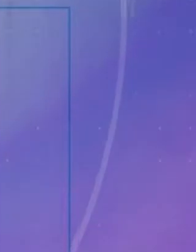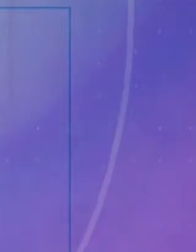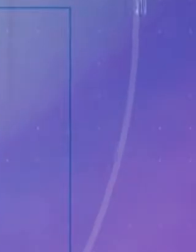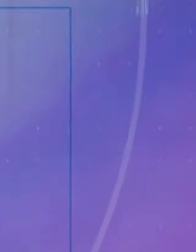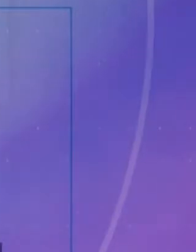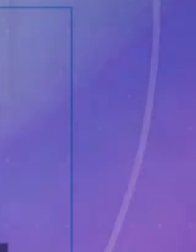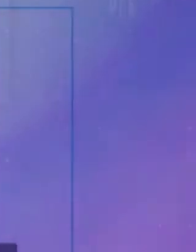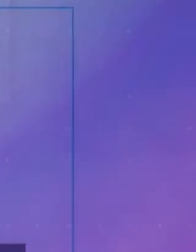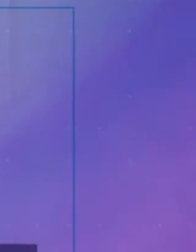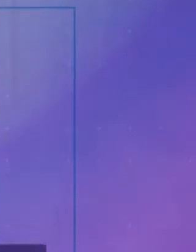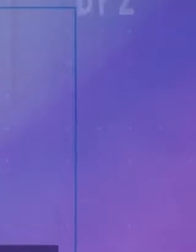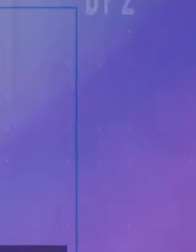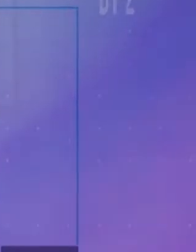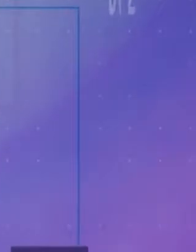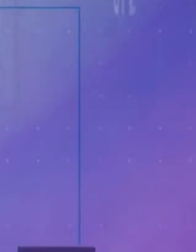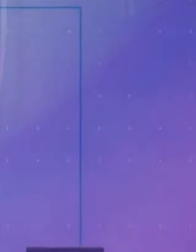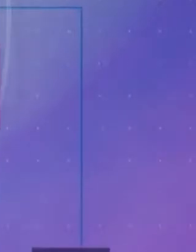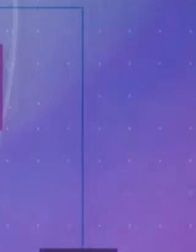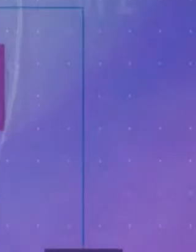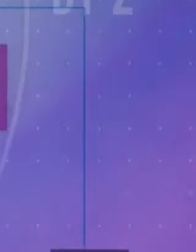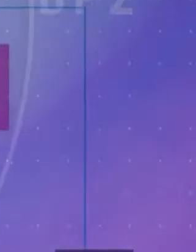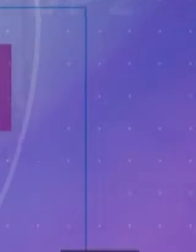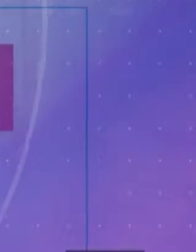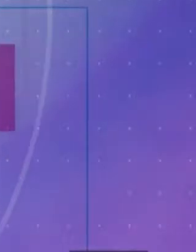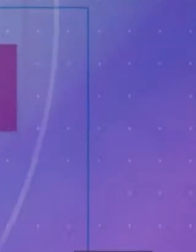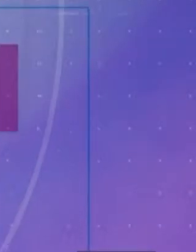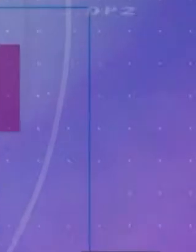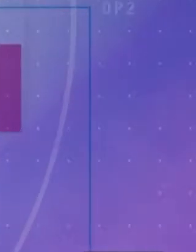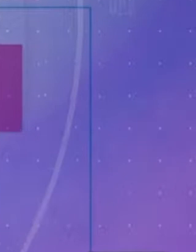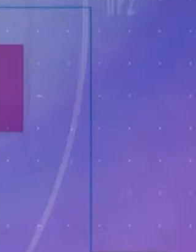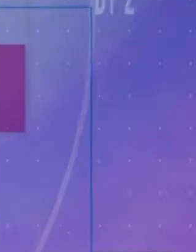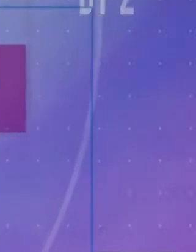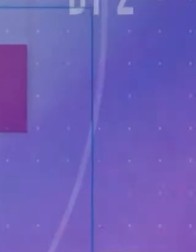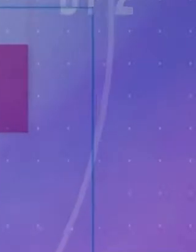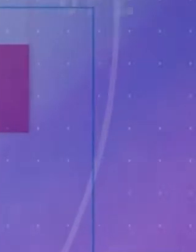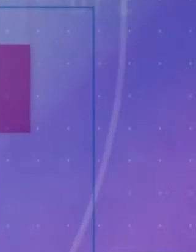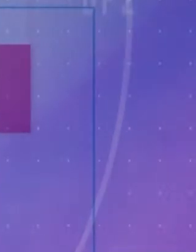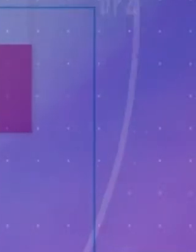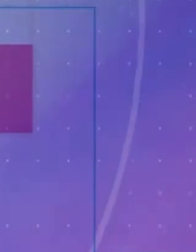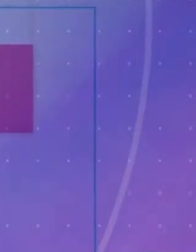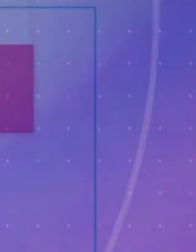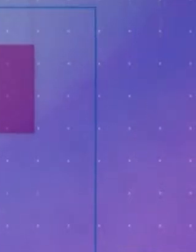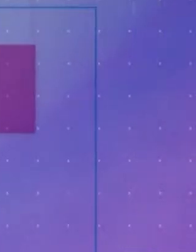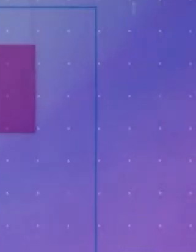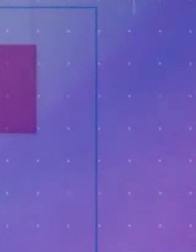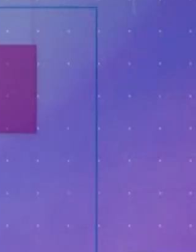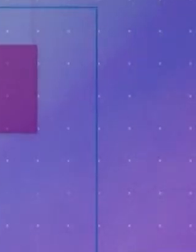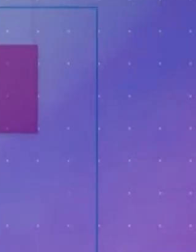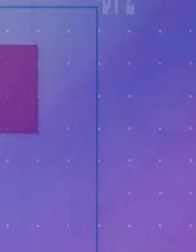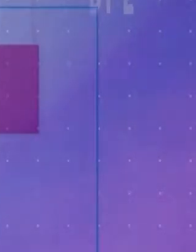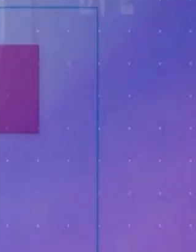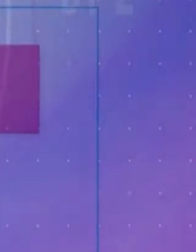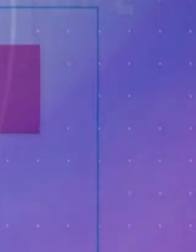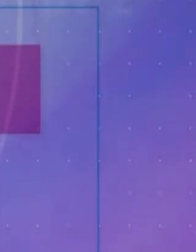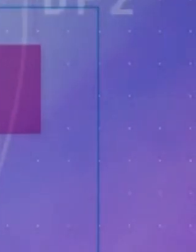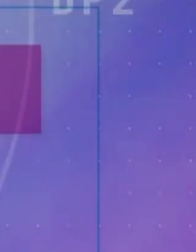Porque a este joven lo molieron a palos porque pensaron que era chileno. Alerta, atacan a golpes a